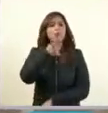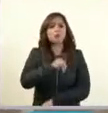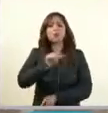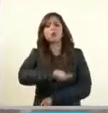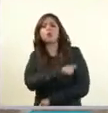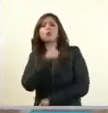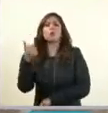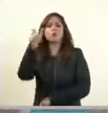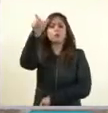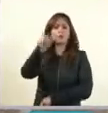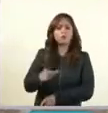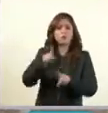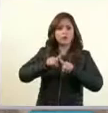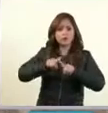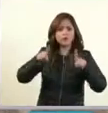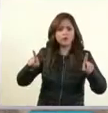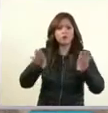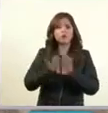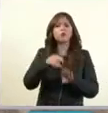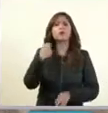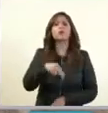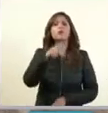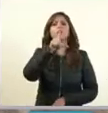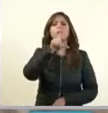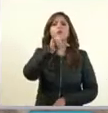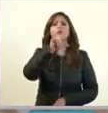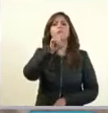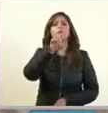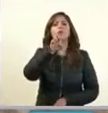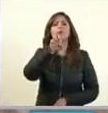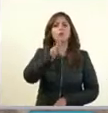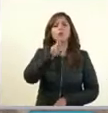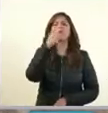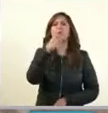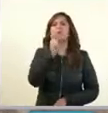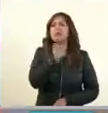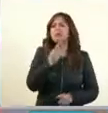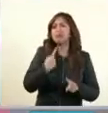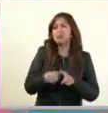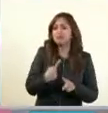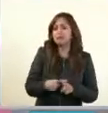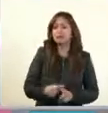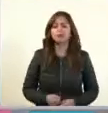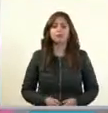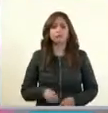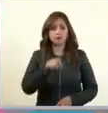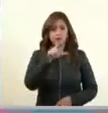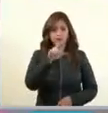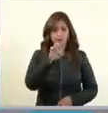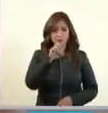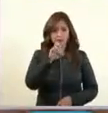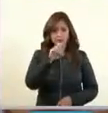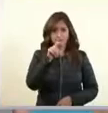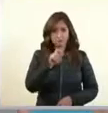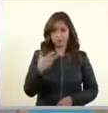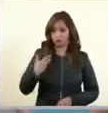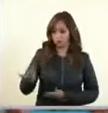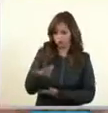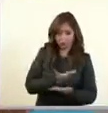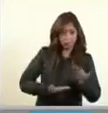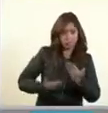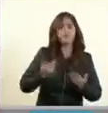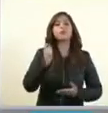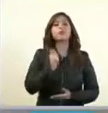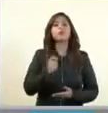figura totalmente distinta, que es el líder. Exacto. Háblanos de eso. Y el liderazgo se comparte, ¿no? Actualmente en las familias